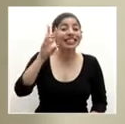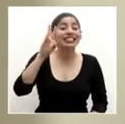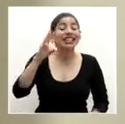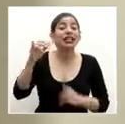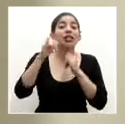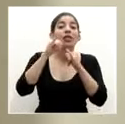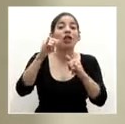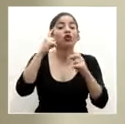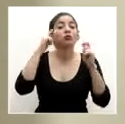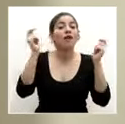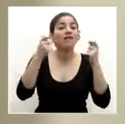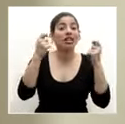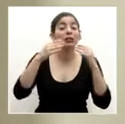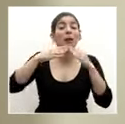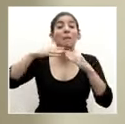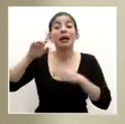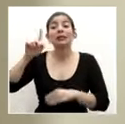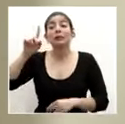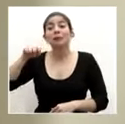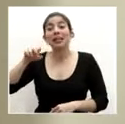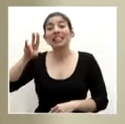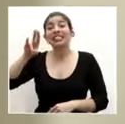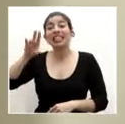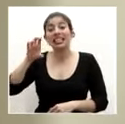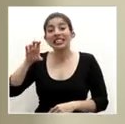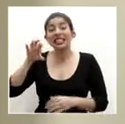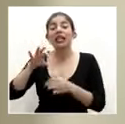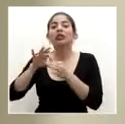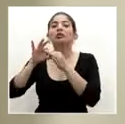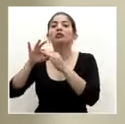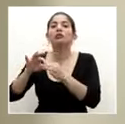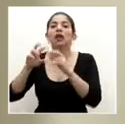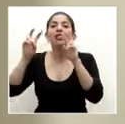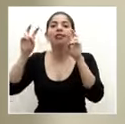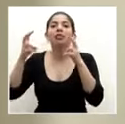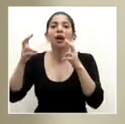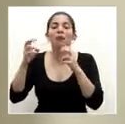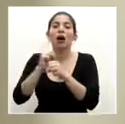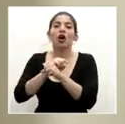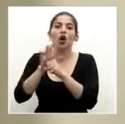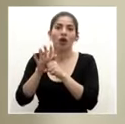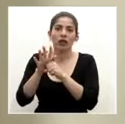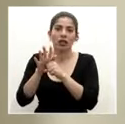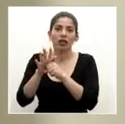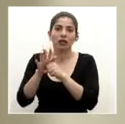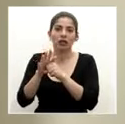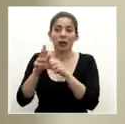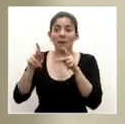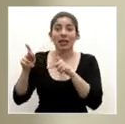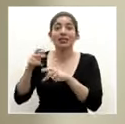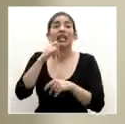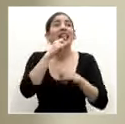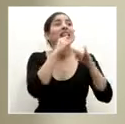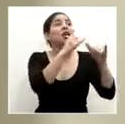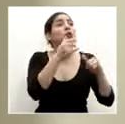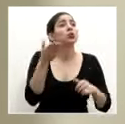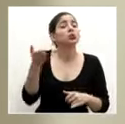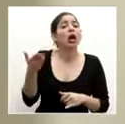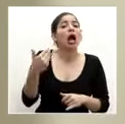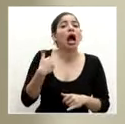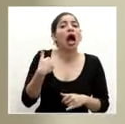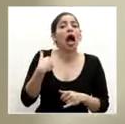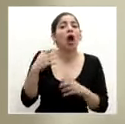2.067, y más de 1.700 que tenían que ver con el tema de COVID, personas que denunciaban algún tipo